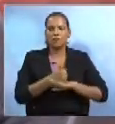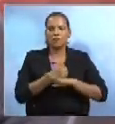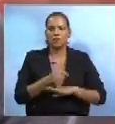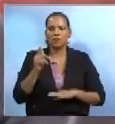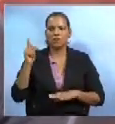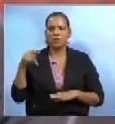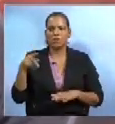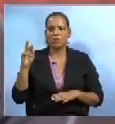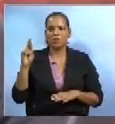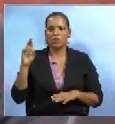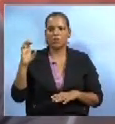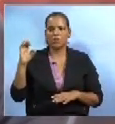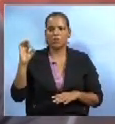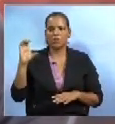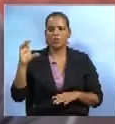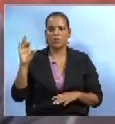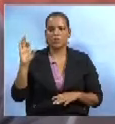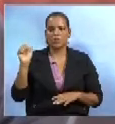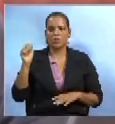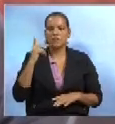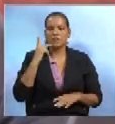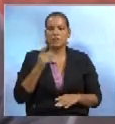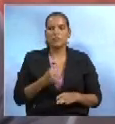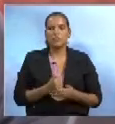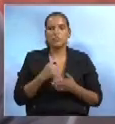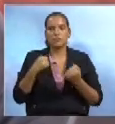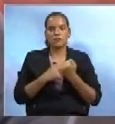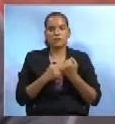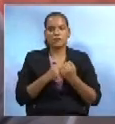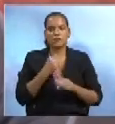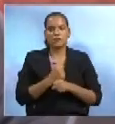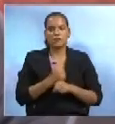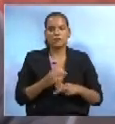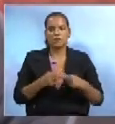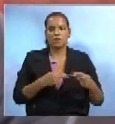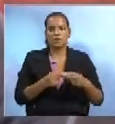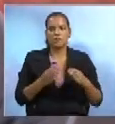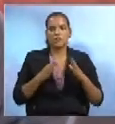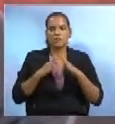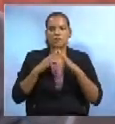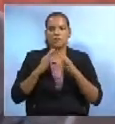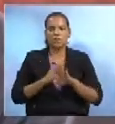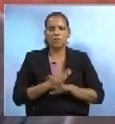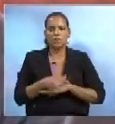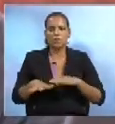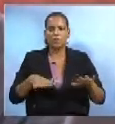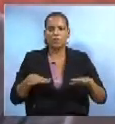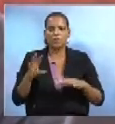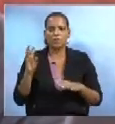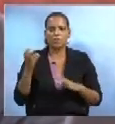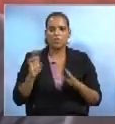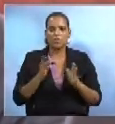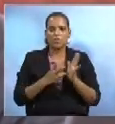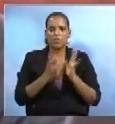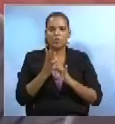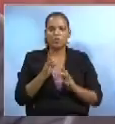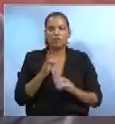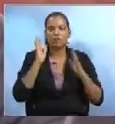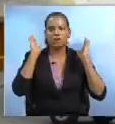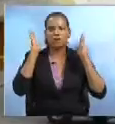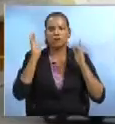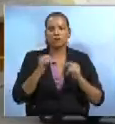respaldó su gestión en cuanto a la reconstrucción tras el terremoto del 16 de abril. Ahí está.